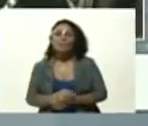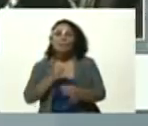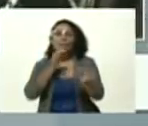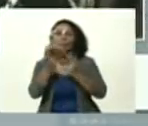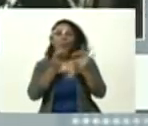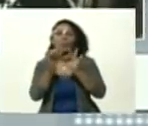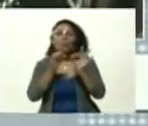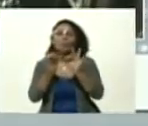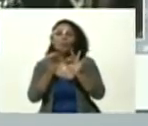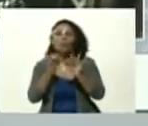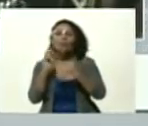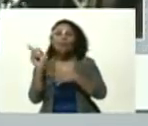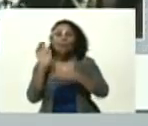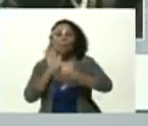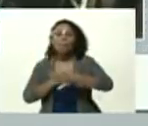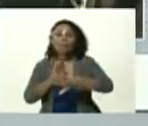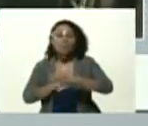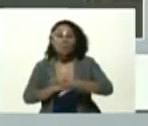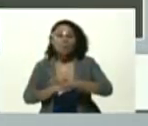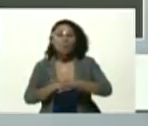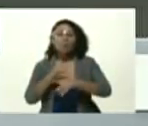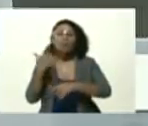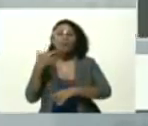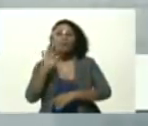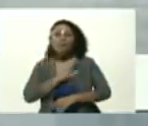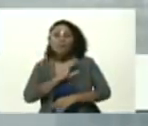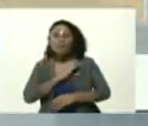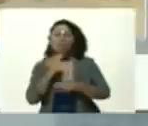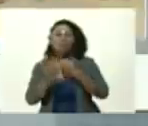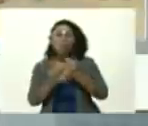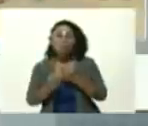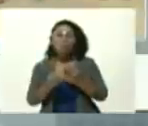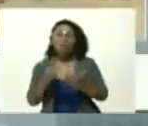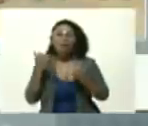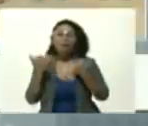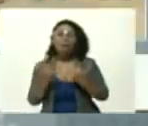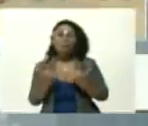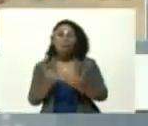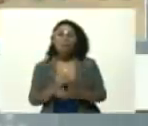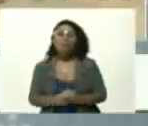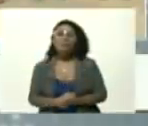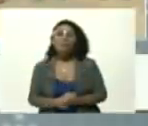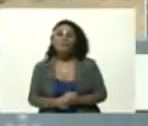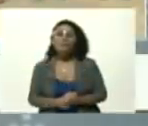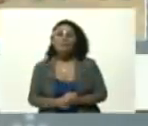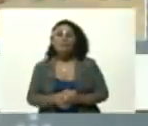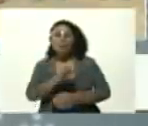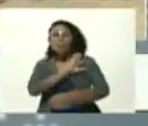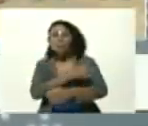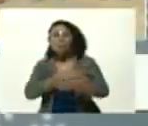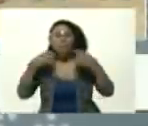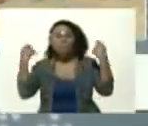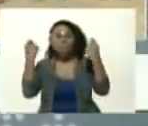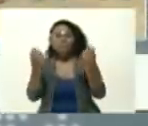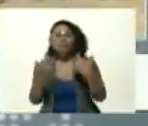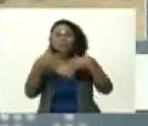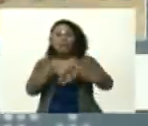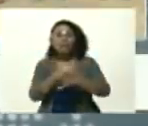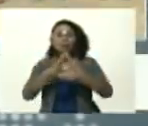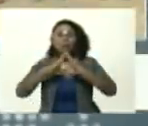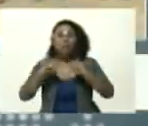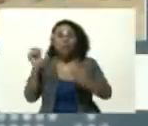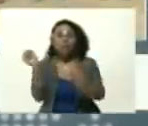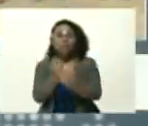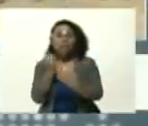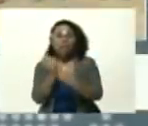explicando qué es lo que había pasado, qué es lo que tenían, cómo estuvieron, cómo están ahora. Y el poder popular incorporado a todas las